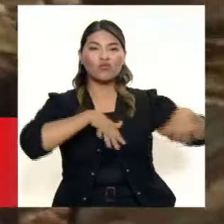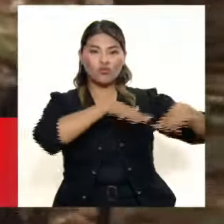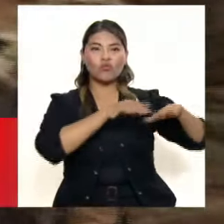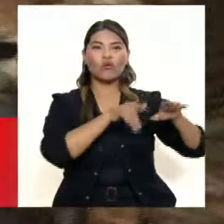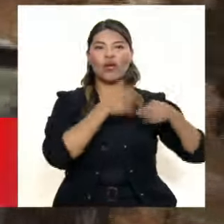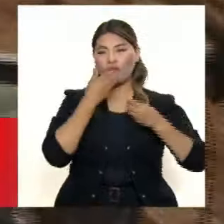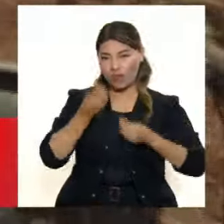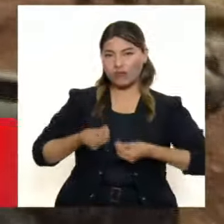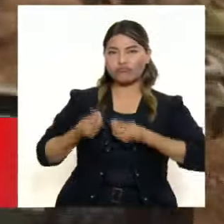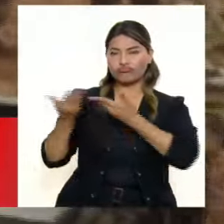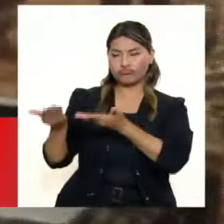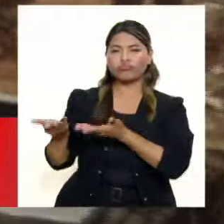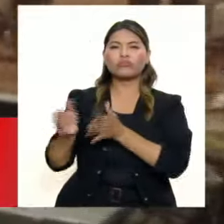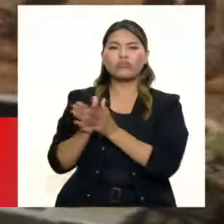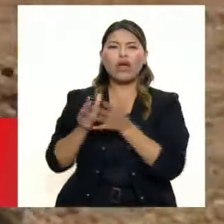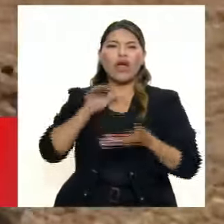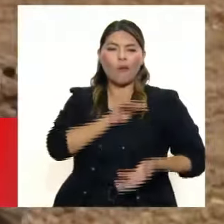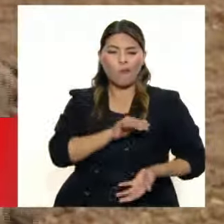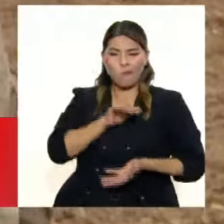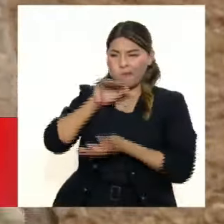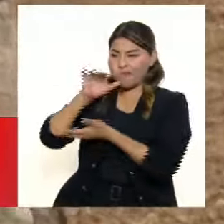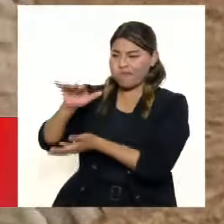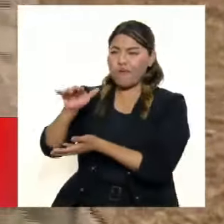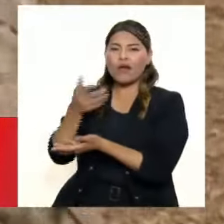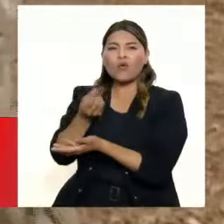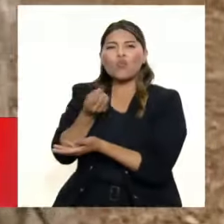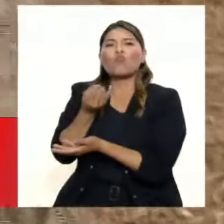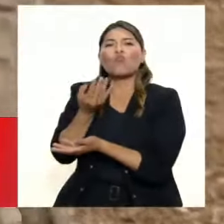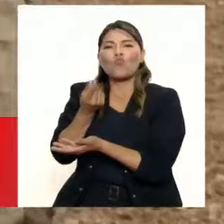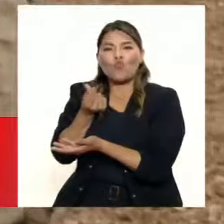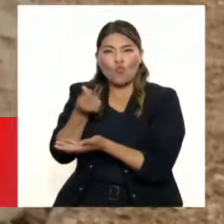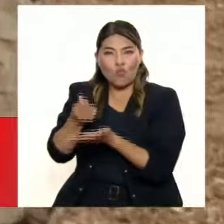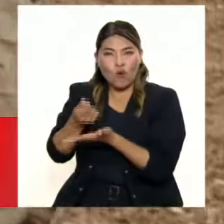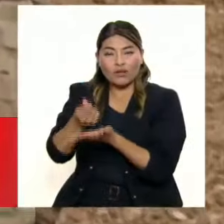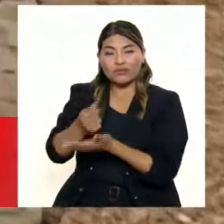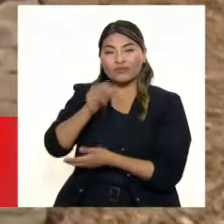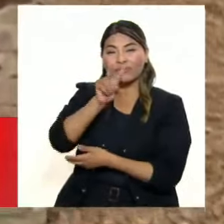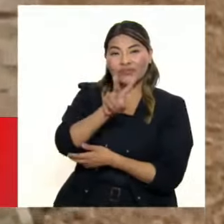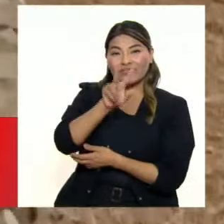un nuevo paquete de ayuda militar valorizado en